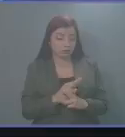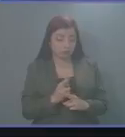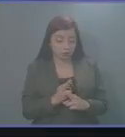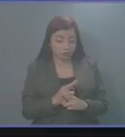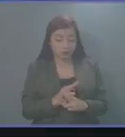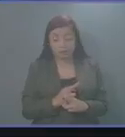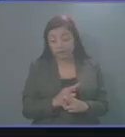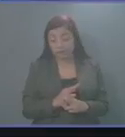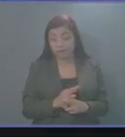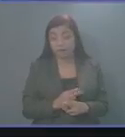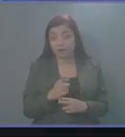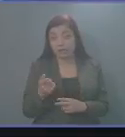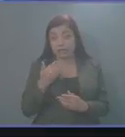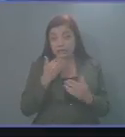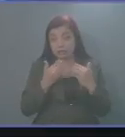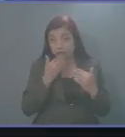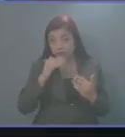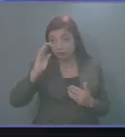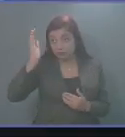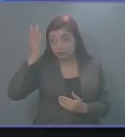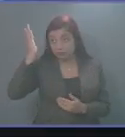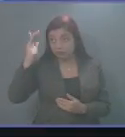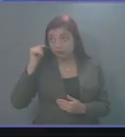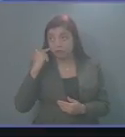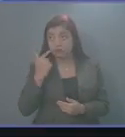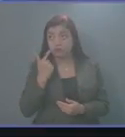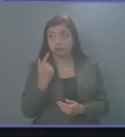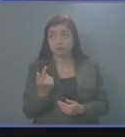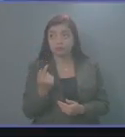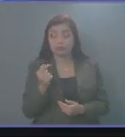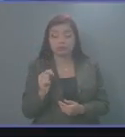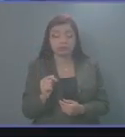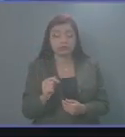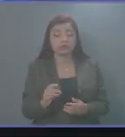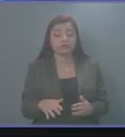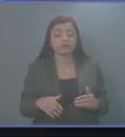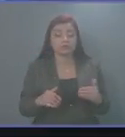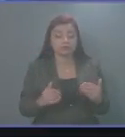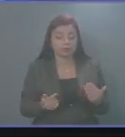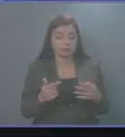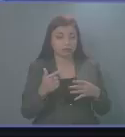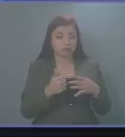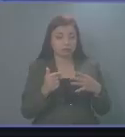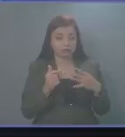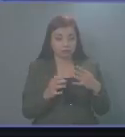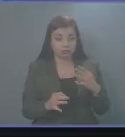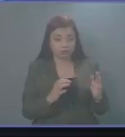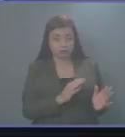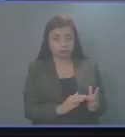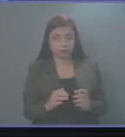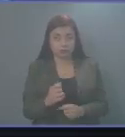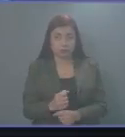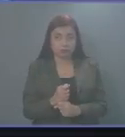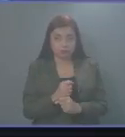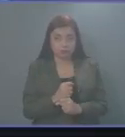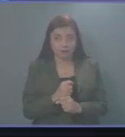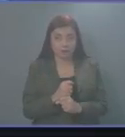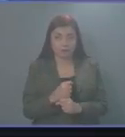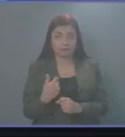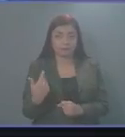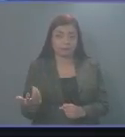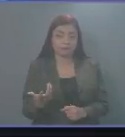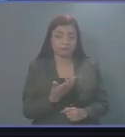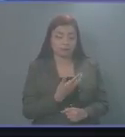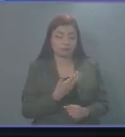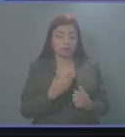atención a lo expuesto y en consecuencia a que la Ley de Garantías Mobiliarias contenida